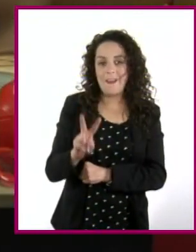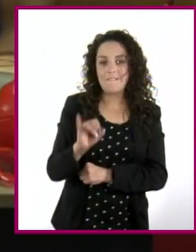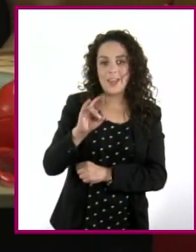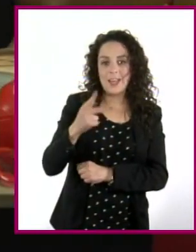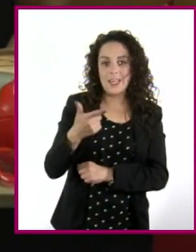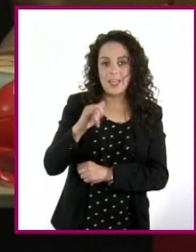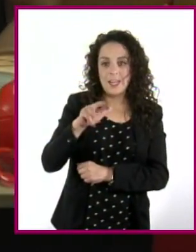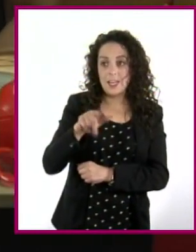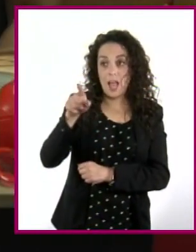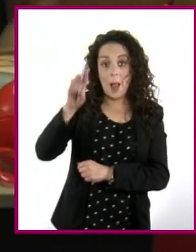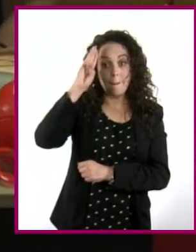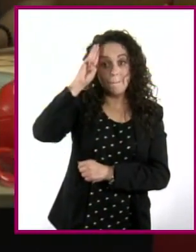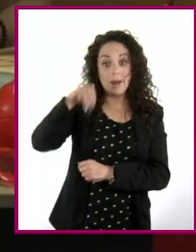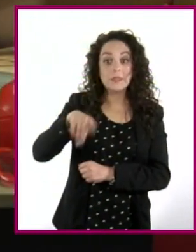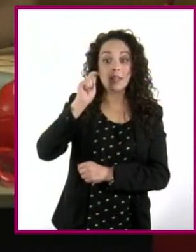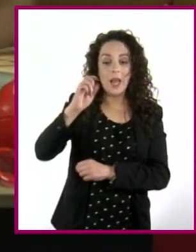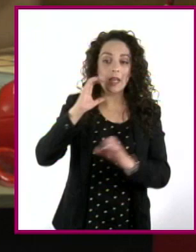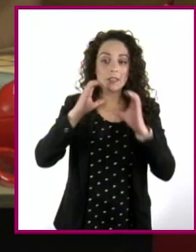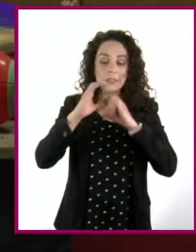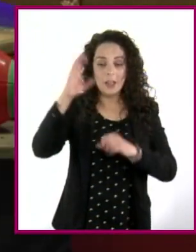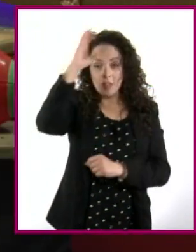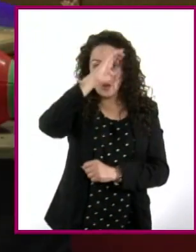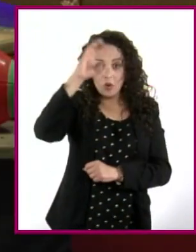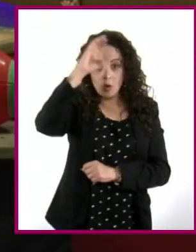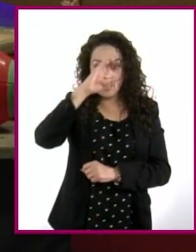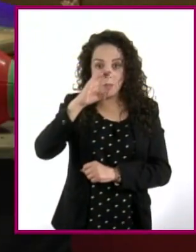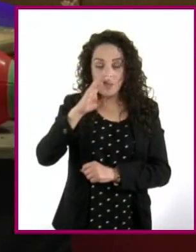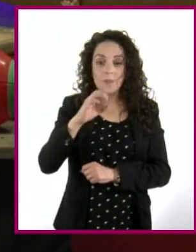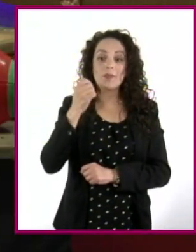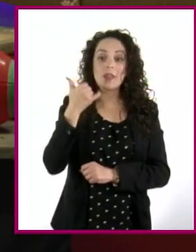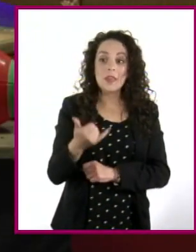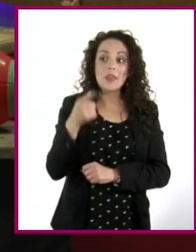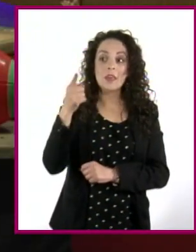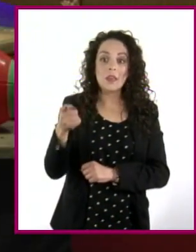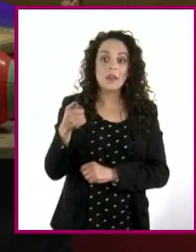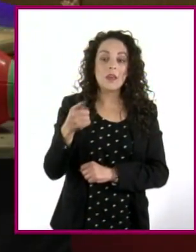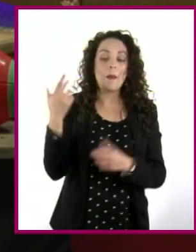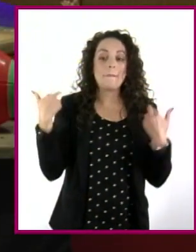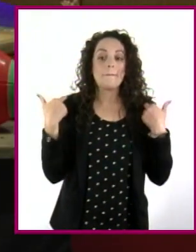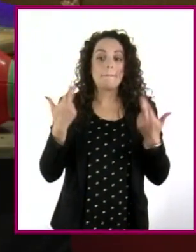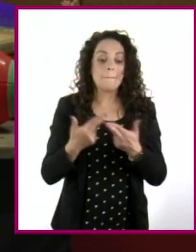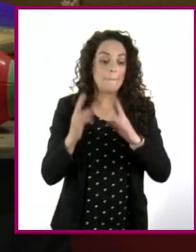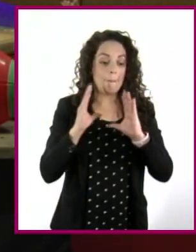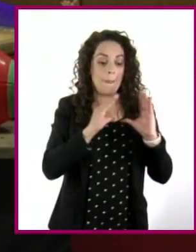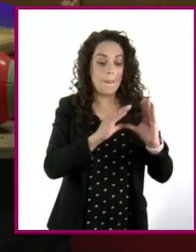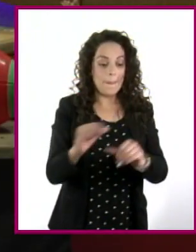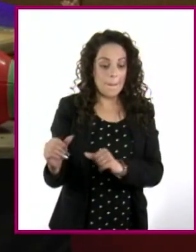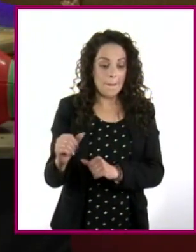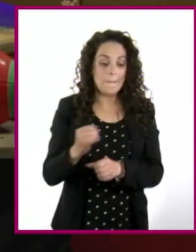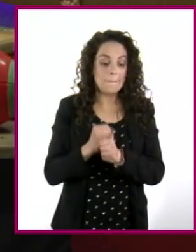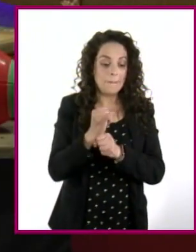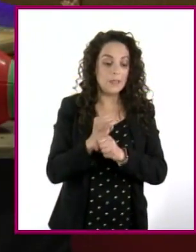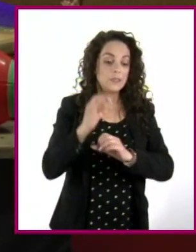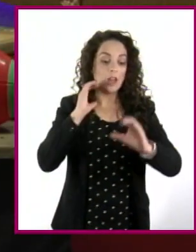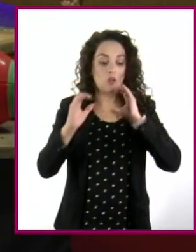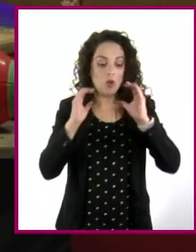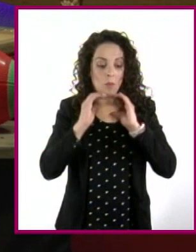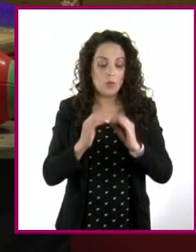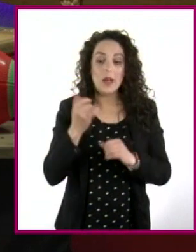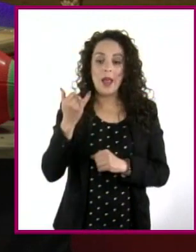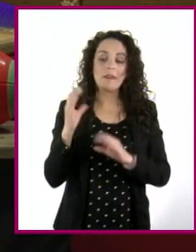en Ciencias de la Comunicación y en Educación. Es doctora en Investigación en Comunicación y se dedica a la